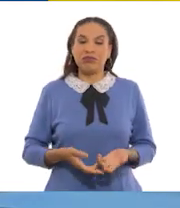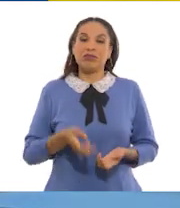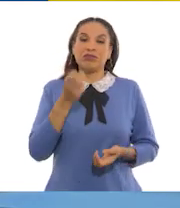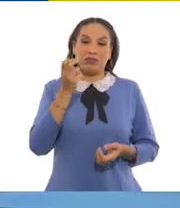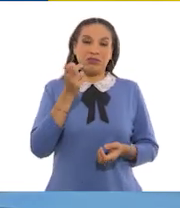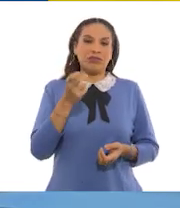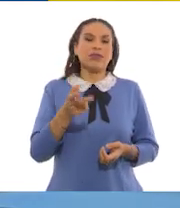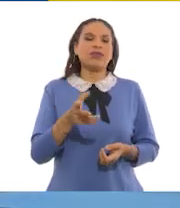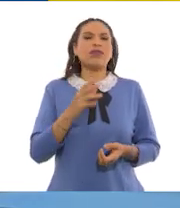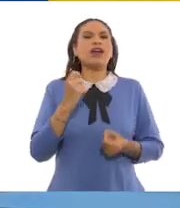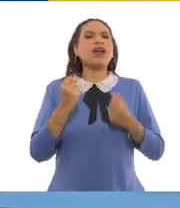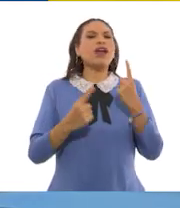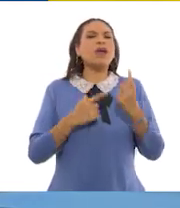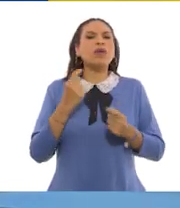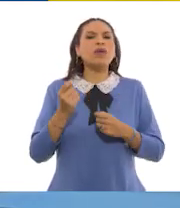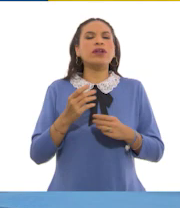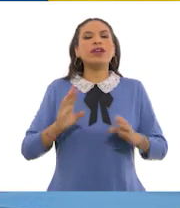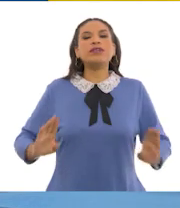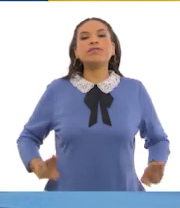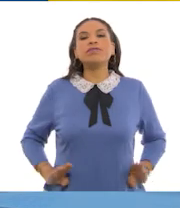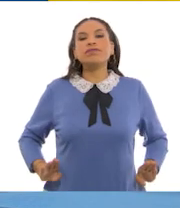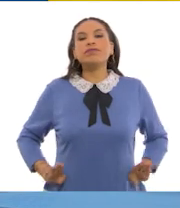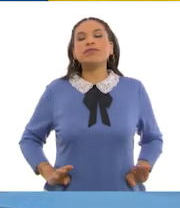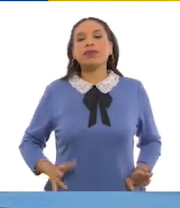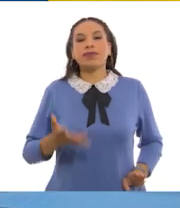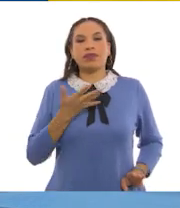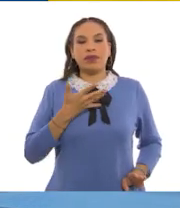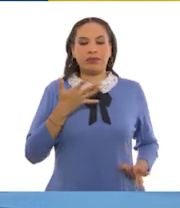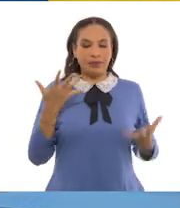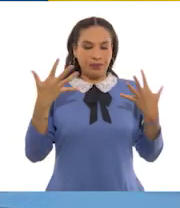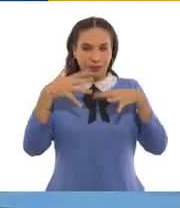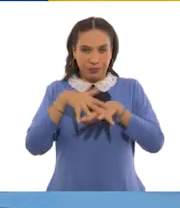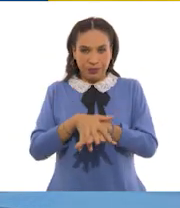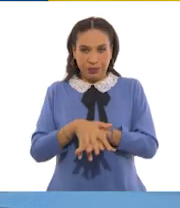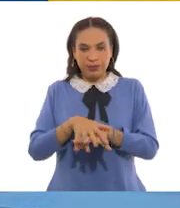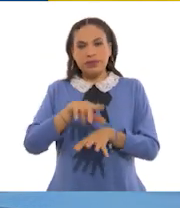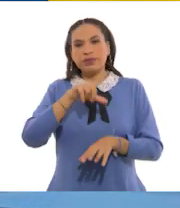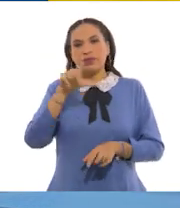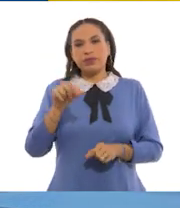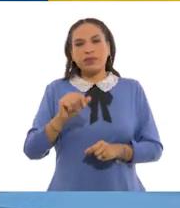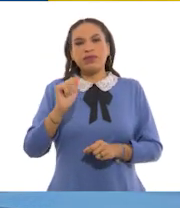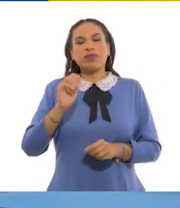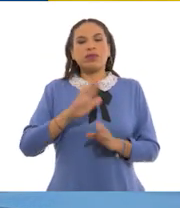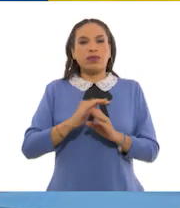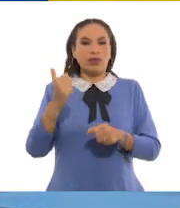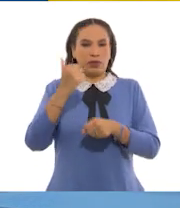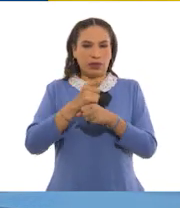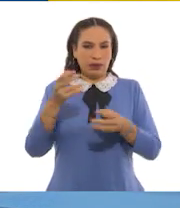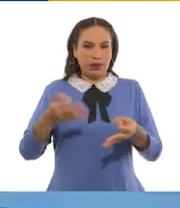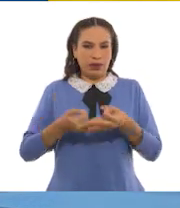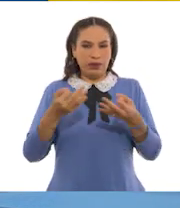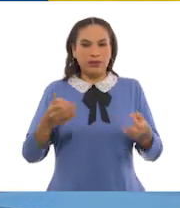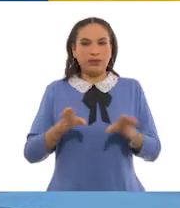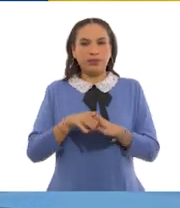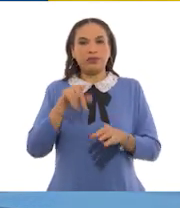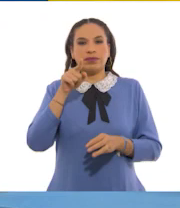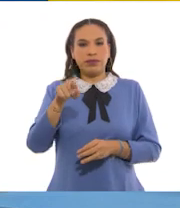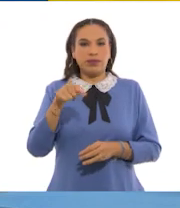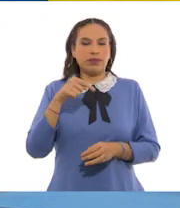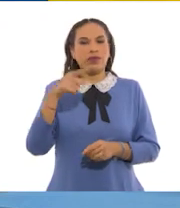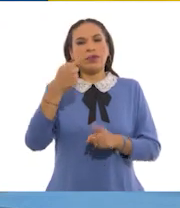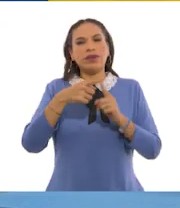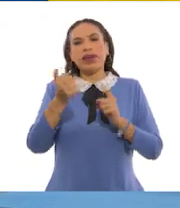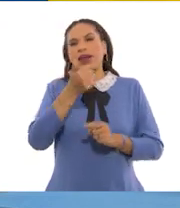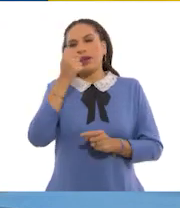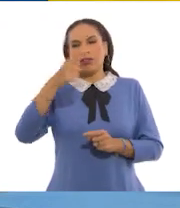esos, Juan Carlos, fueron algunas de las características que tuvo el mestizaje, posterior a la conquista de estas tierras. Como tú y nuestros